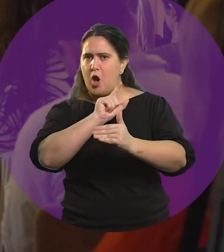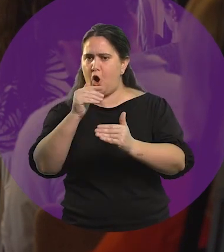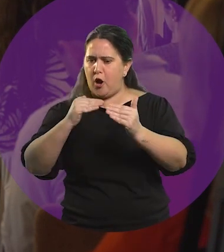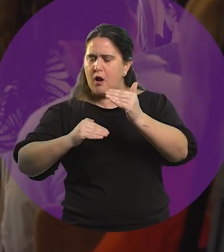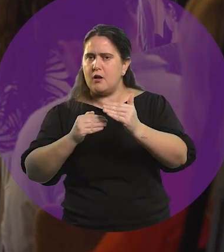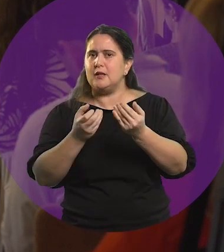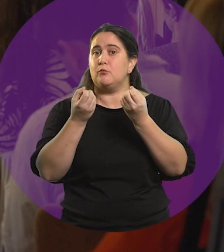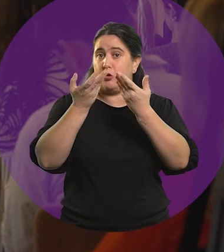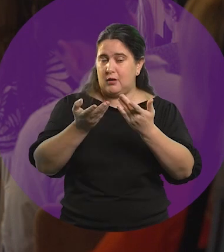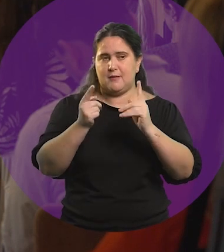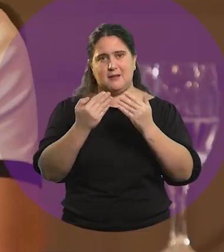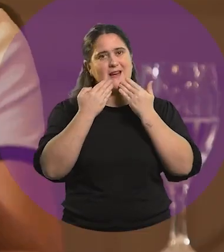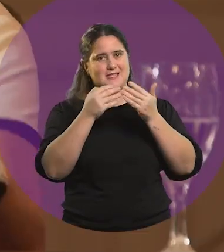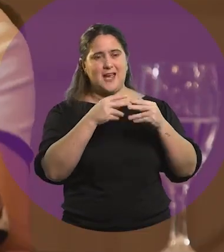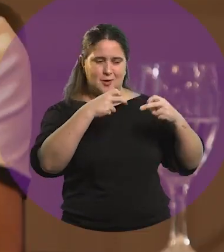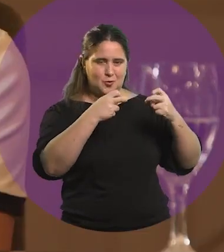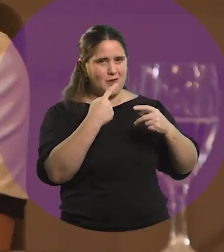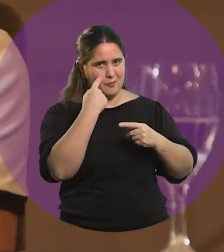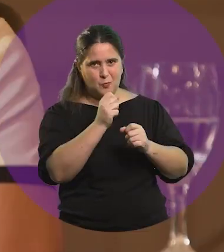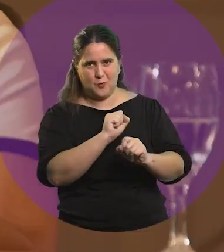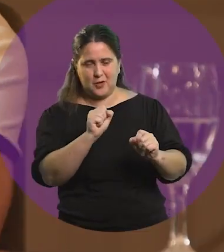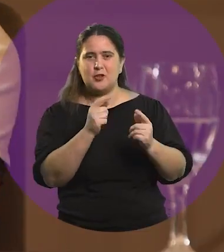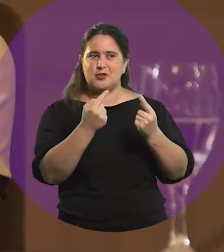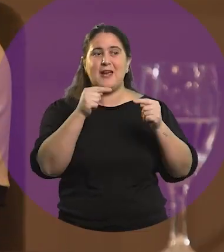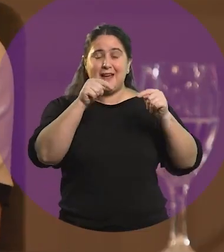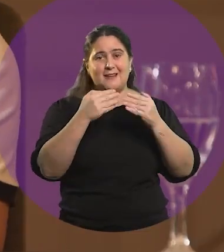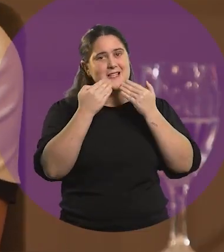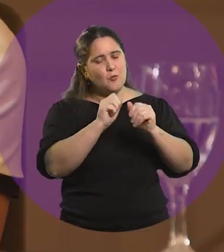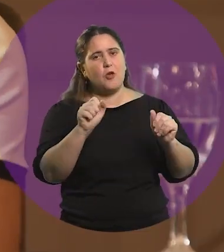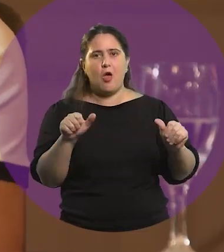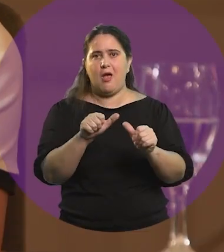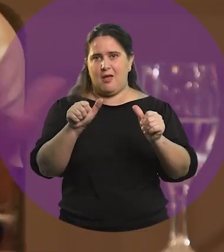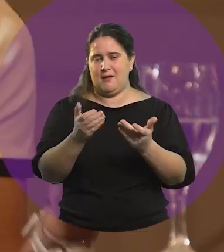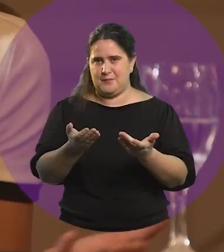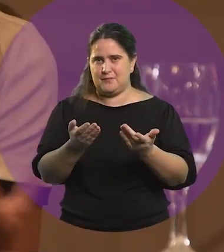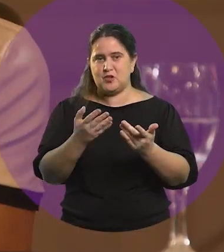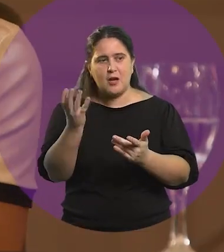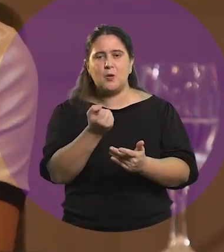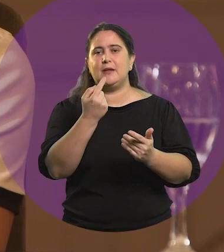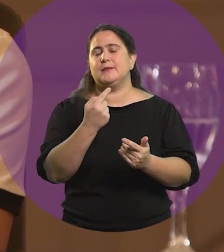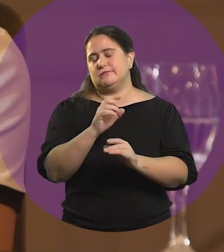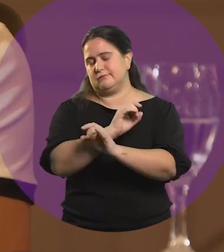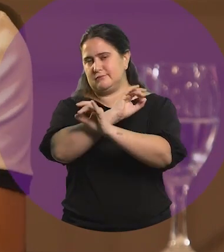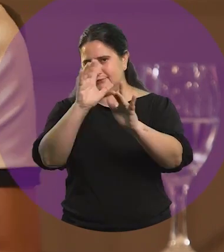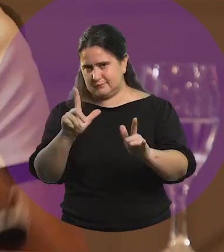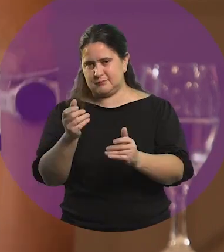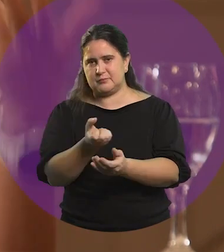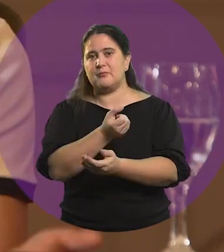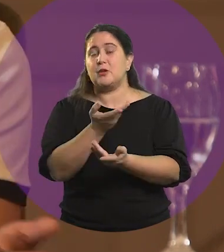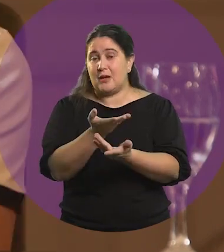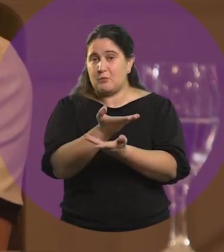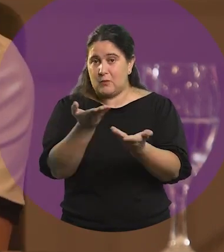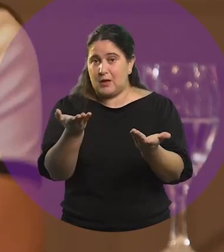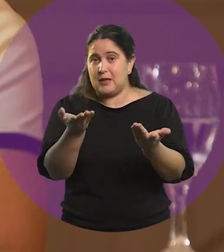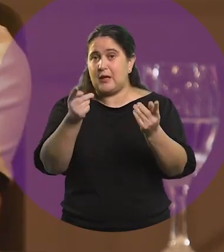Y eso obviamente te deja como el siguiente paso para decir, bueno, ¿cómo acciono? Entre esos hallazgos, bueno, queda claro que cuando uno establece una